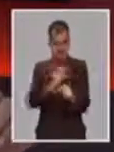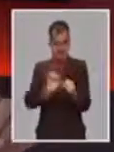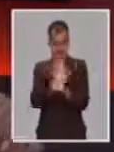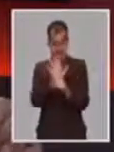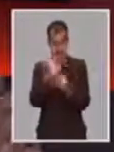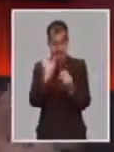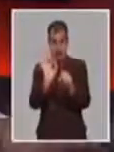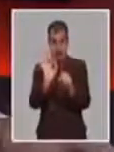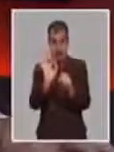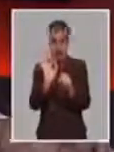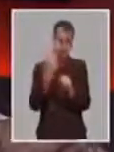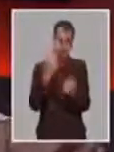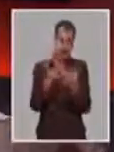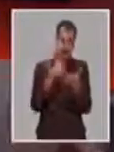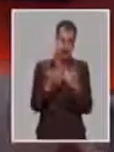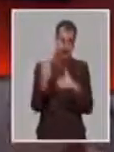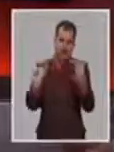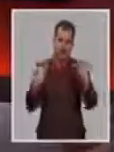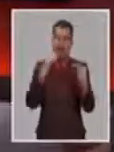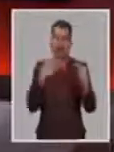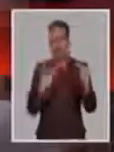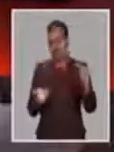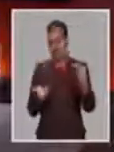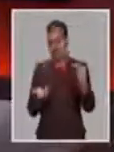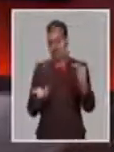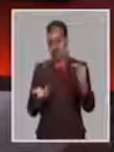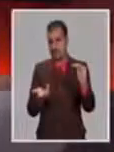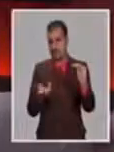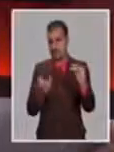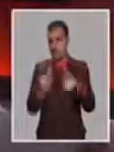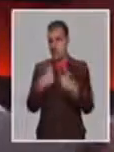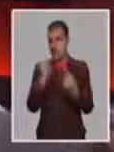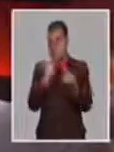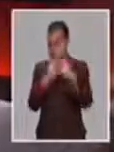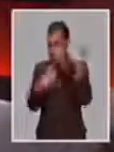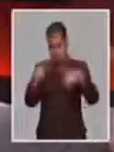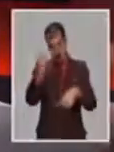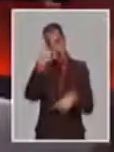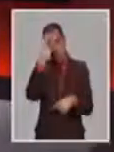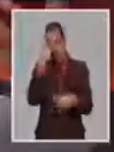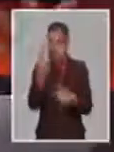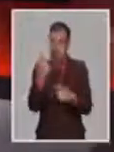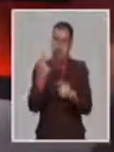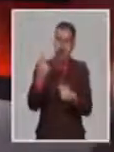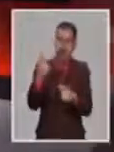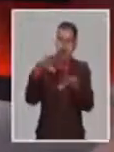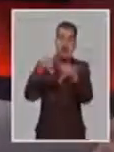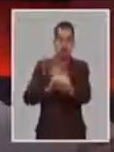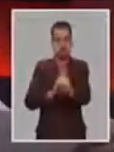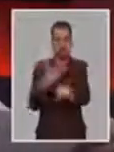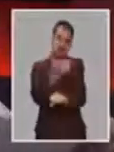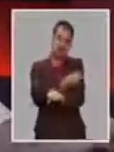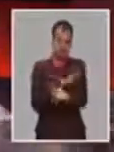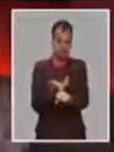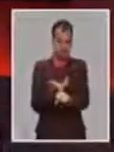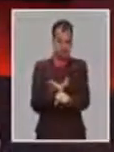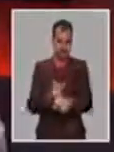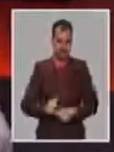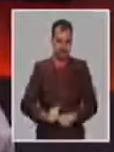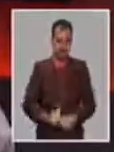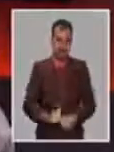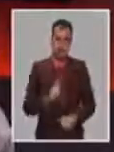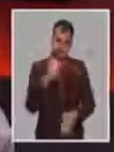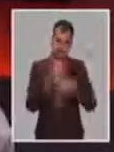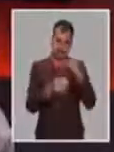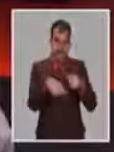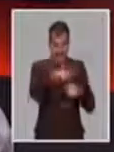quiero estar porque Cuba necesita una vacuna. Entonces, bueno, creo que también valía decir que van a recibir ese